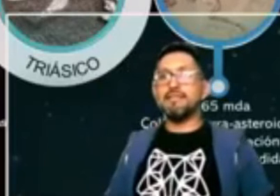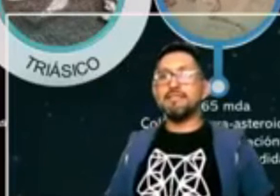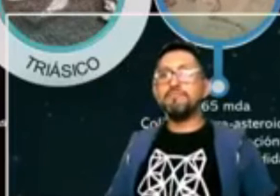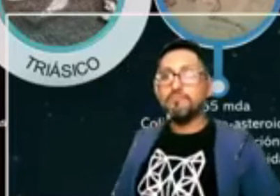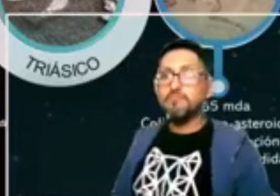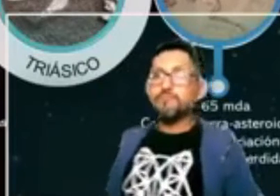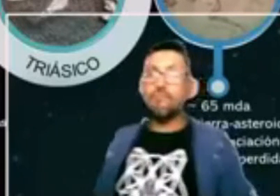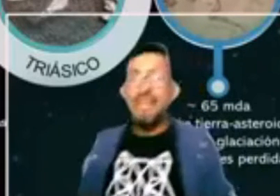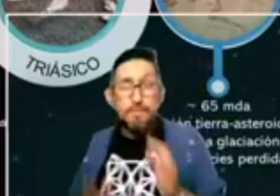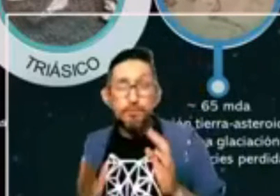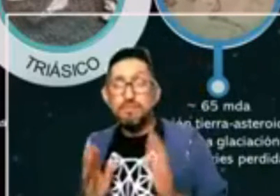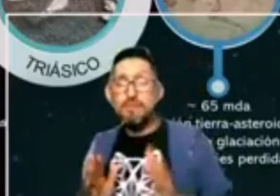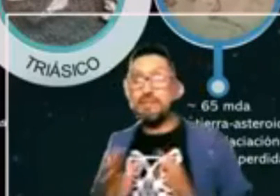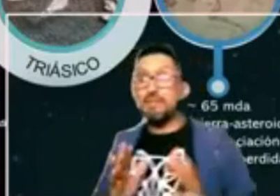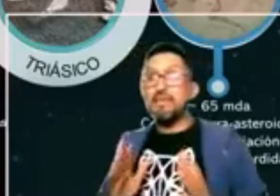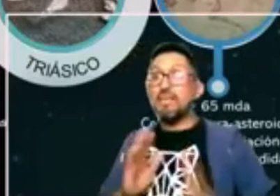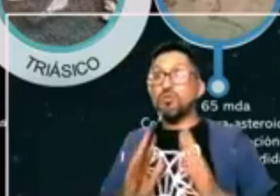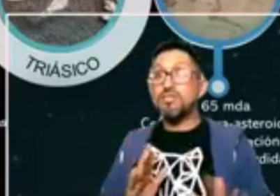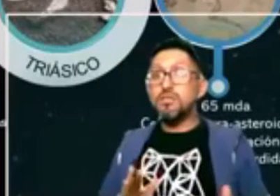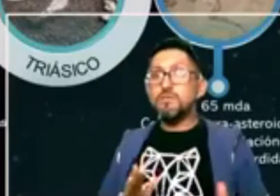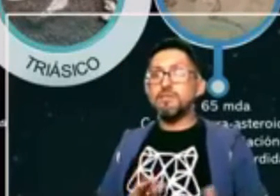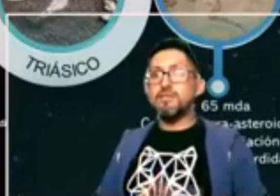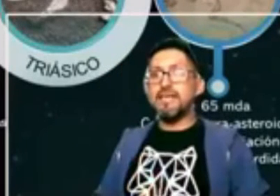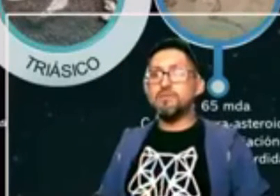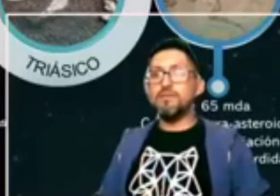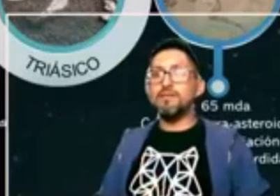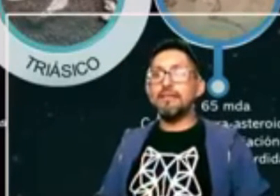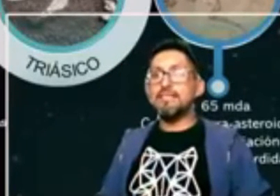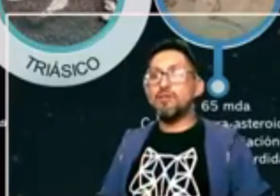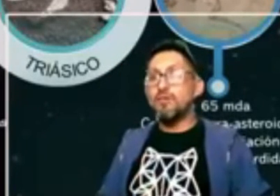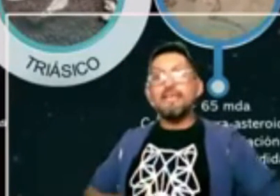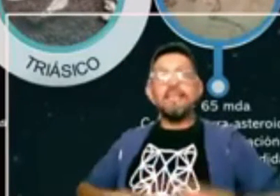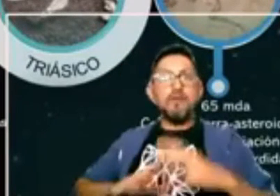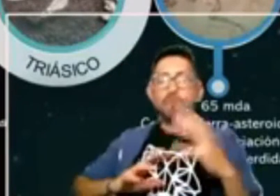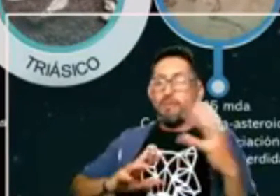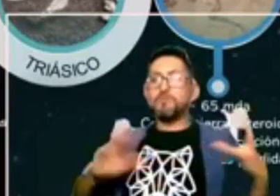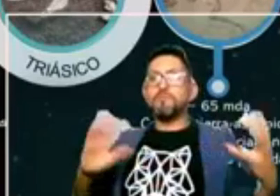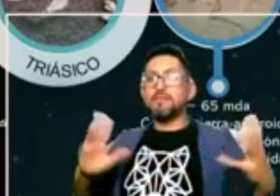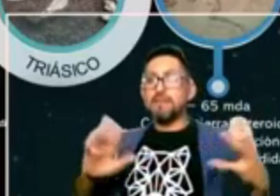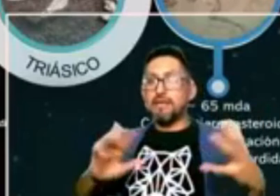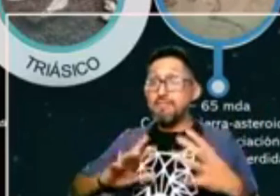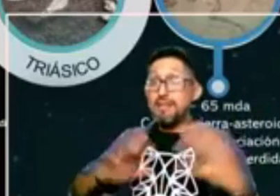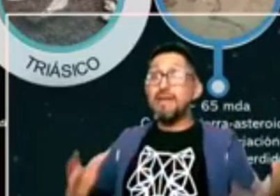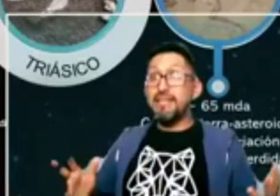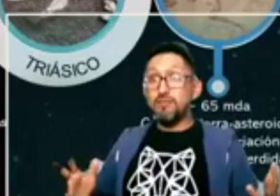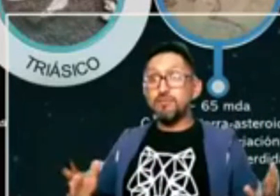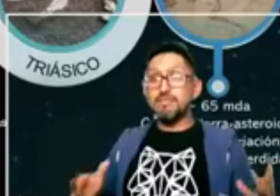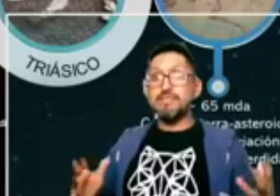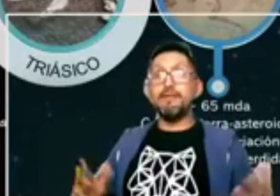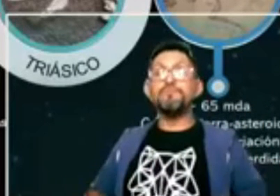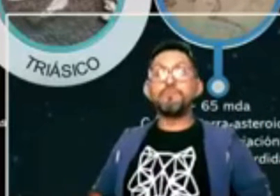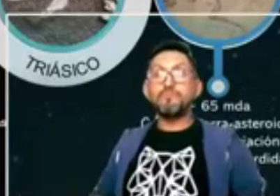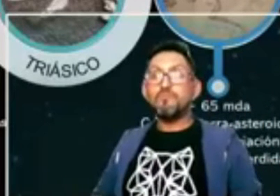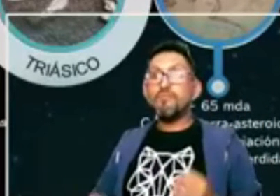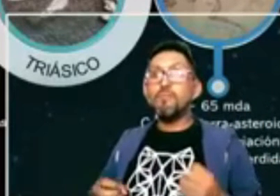marinas. Hace aproximadamente 200 millones de años durante el Triásico, ya los primeros animales marinos que